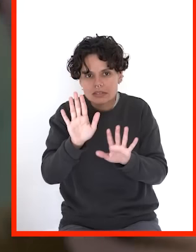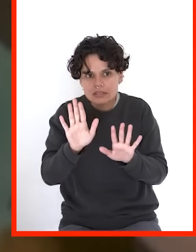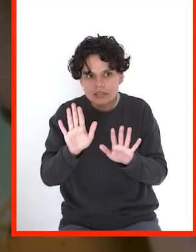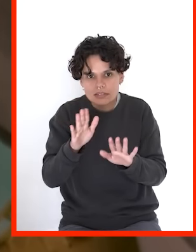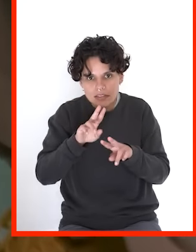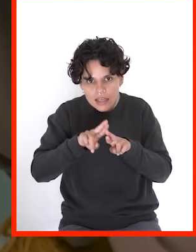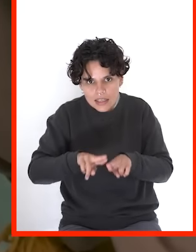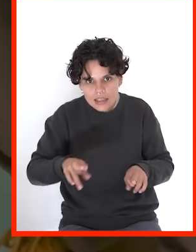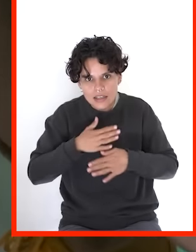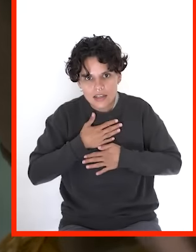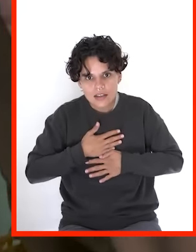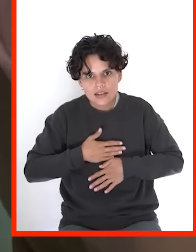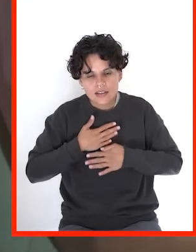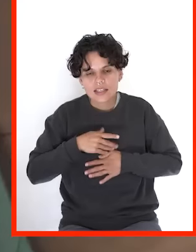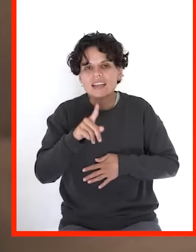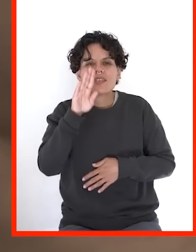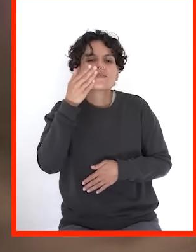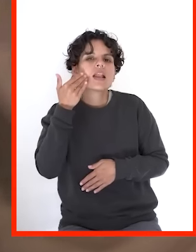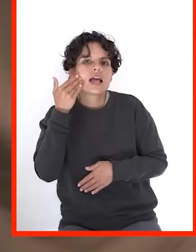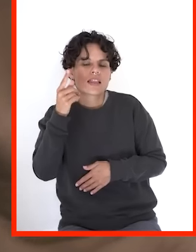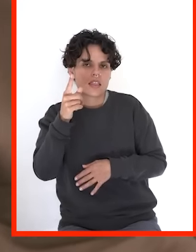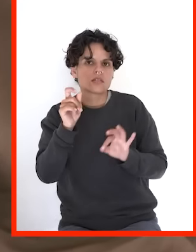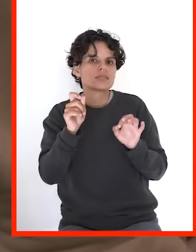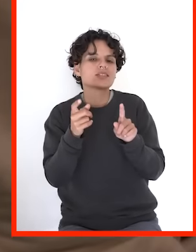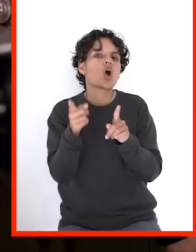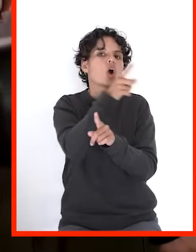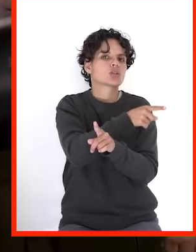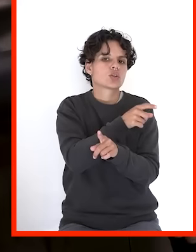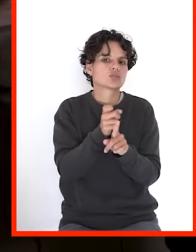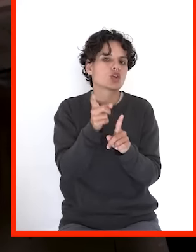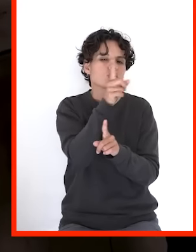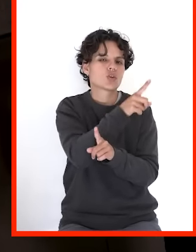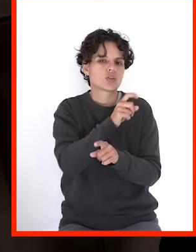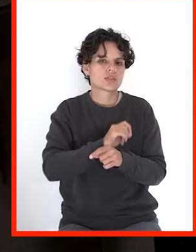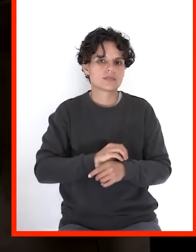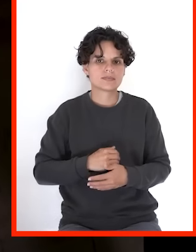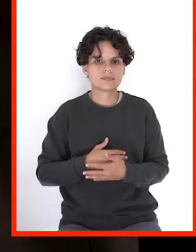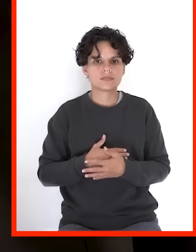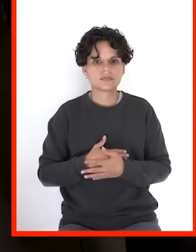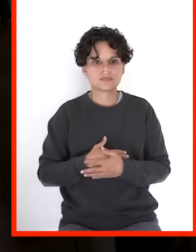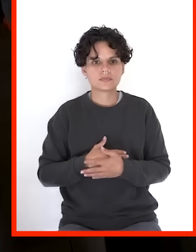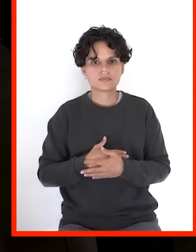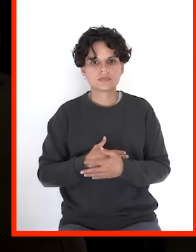Tranquila, sí, está. Es que la blanquita es de Jackie Chan, no es de Bruce Lee. Fluido, como más tai chi.